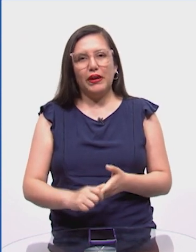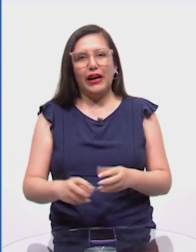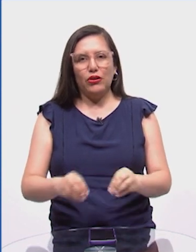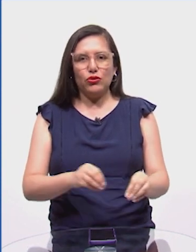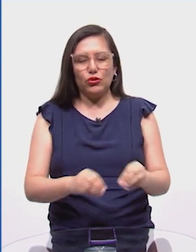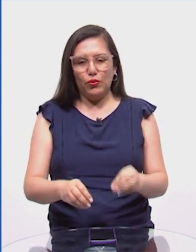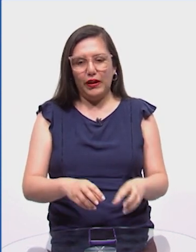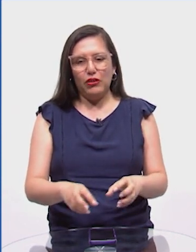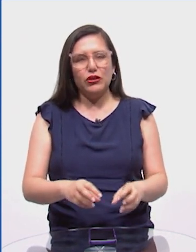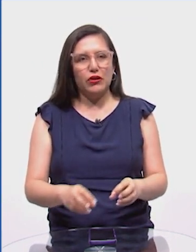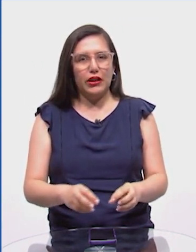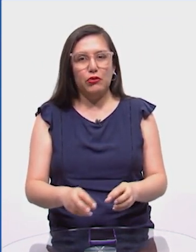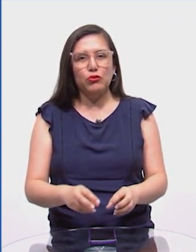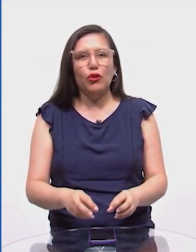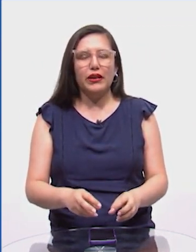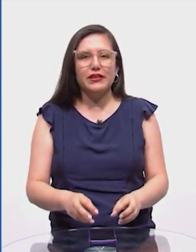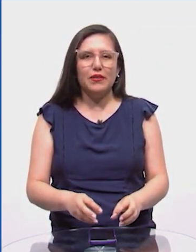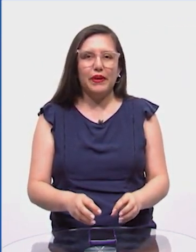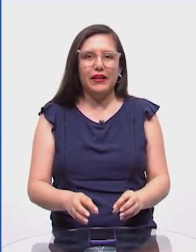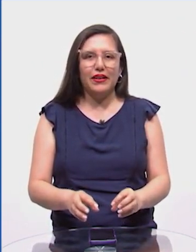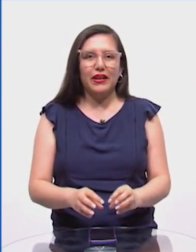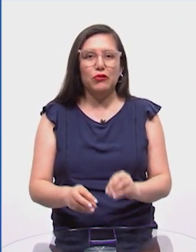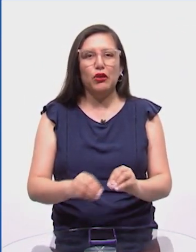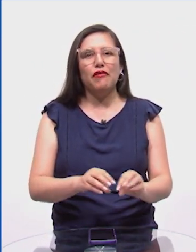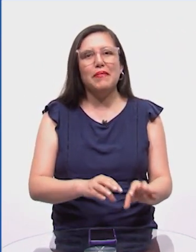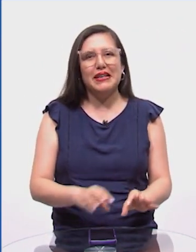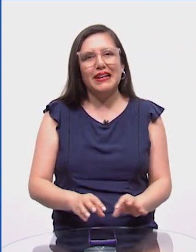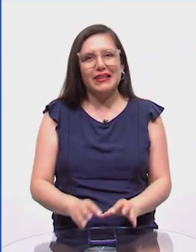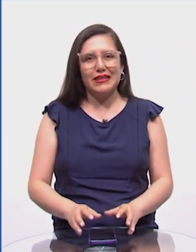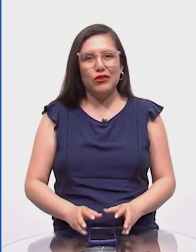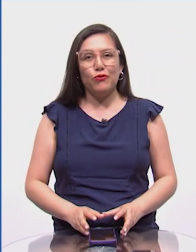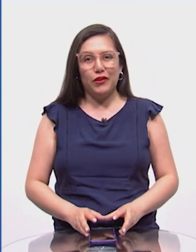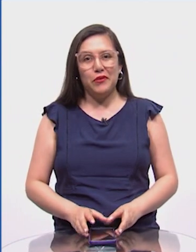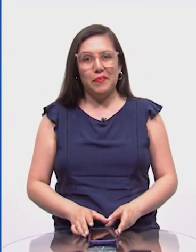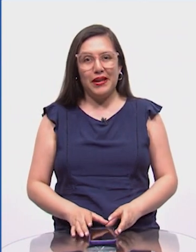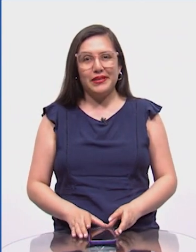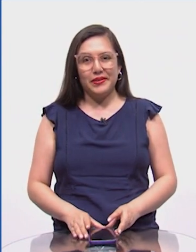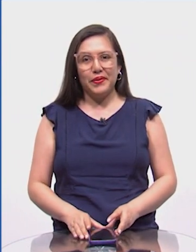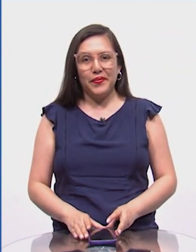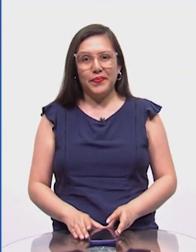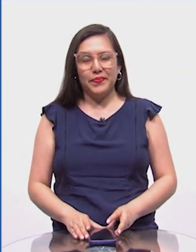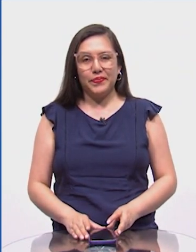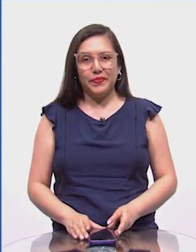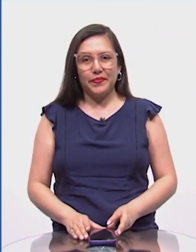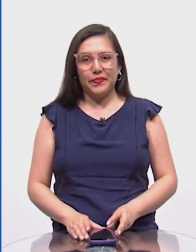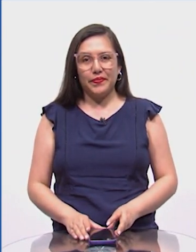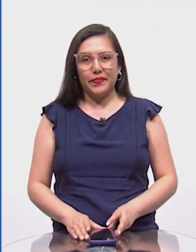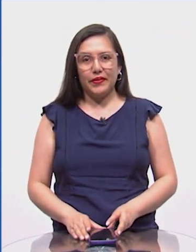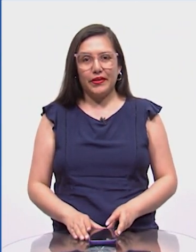que los pequeños agricultores, la agricultura familiar es la que está sufriendo más.